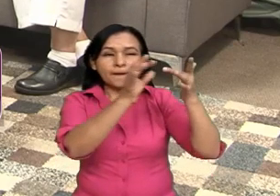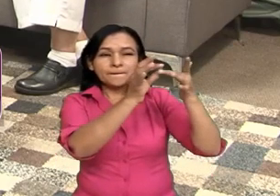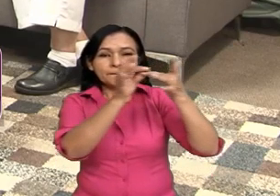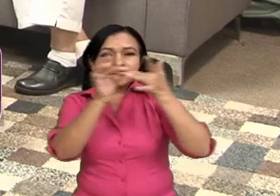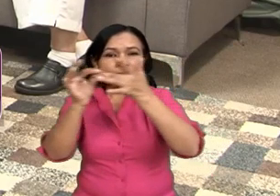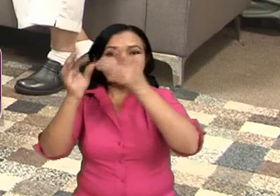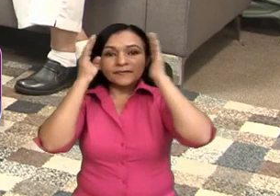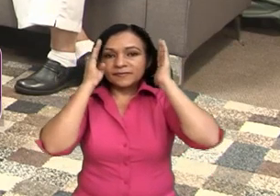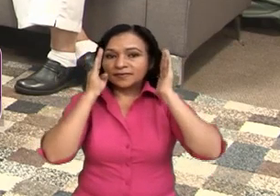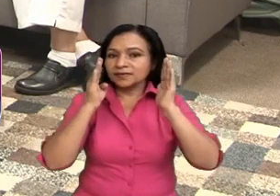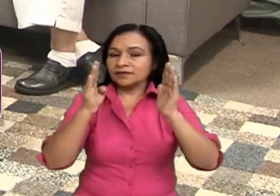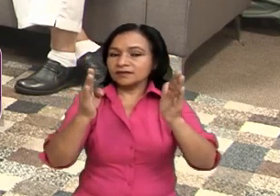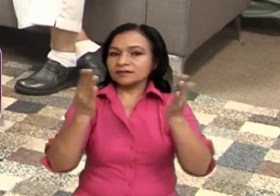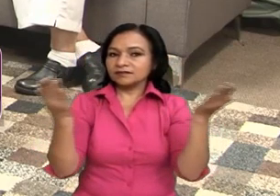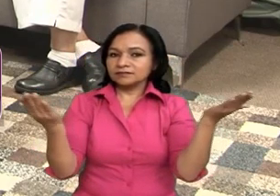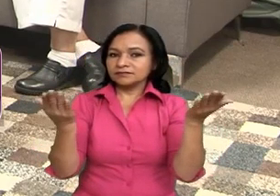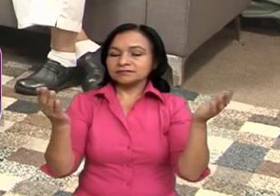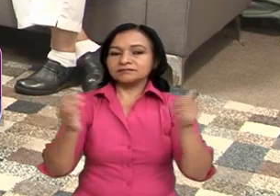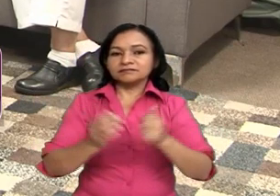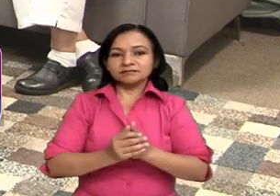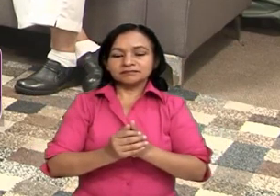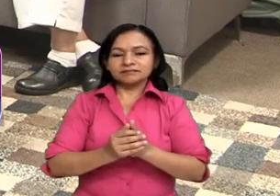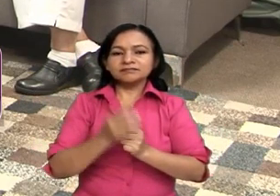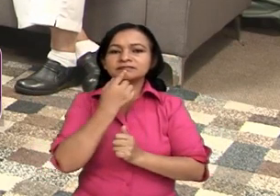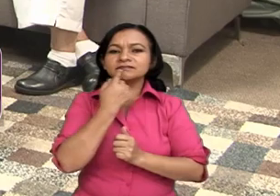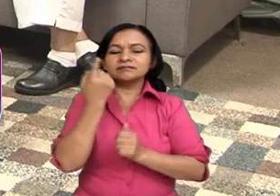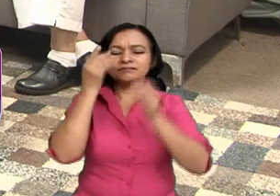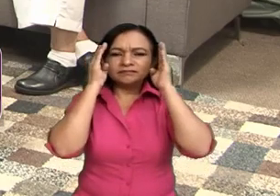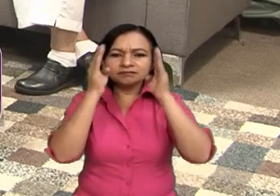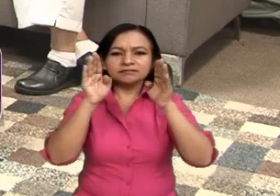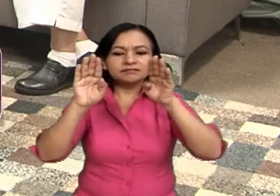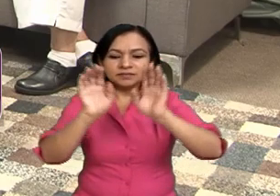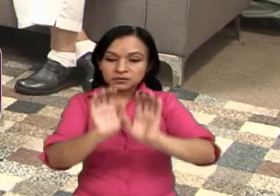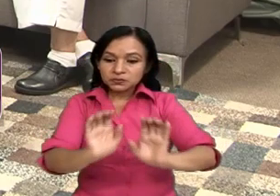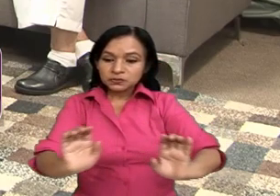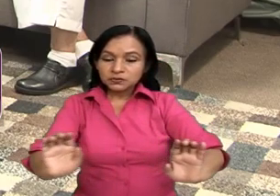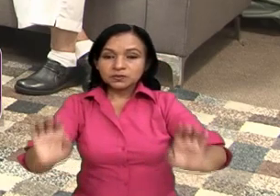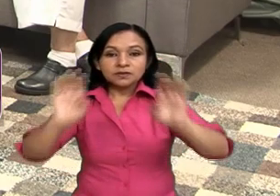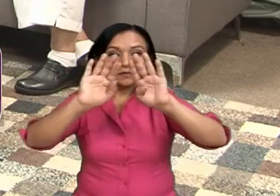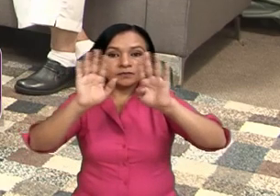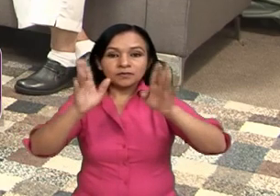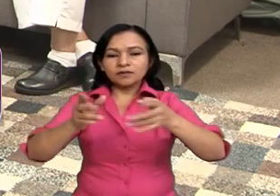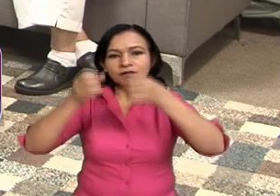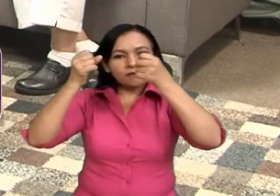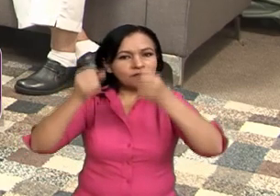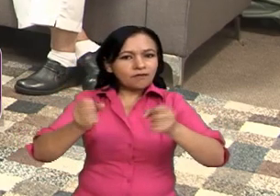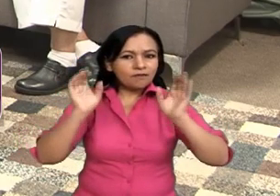de atención. ¿A quiénes también le damos prioridad? A los niños, a la mujer y a los hombres.